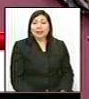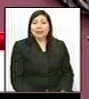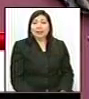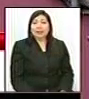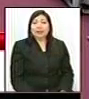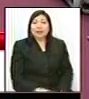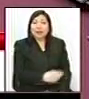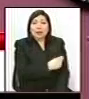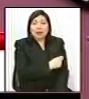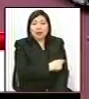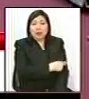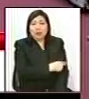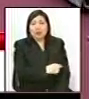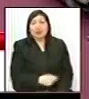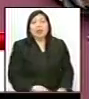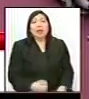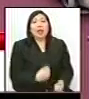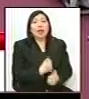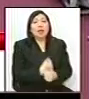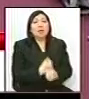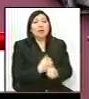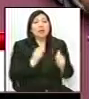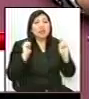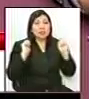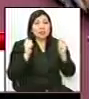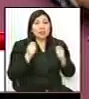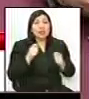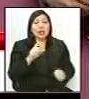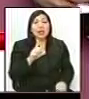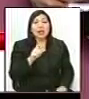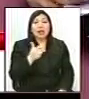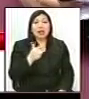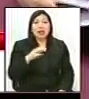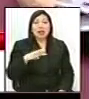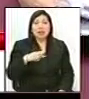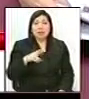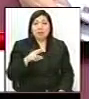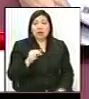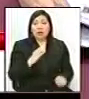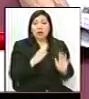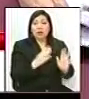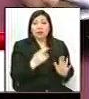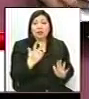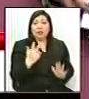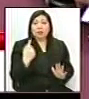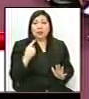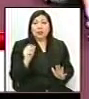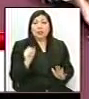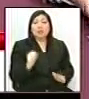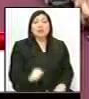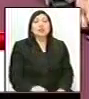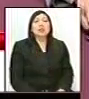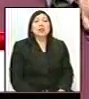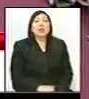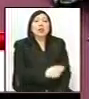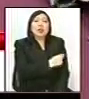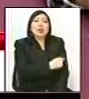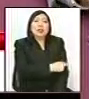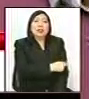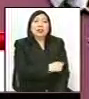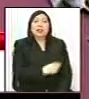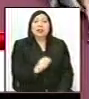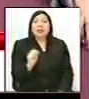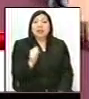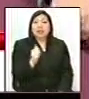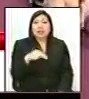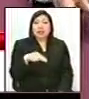el hospital de apoyo San Francisco en La Mar, que está en el Brain, 93 millones de soles, el hospital San Miguel,